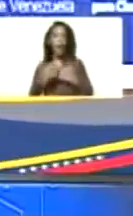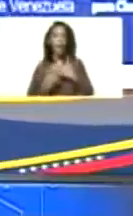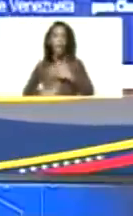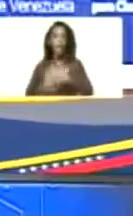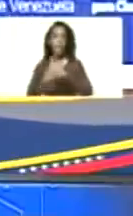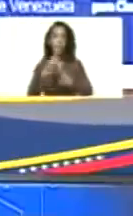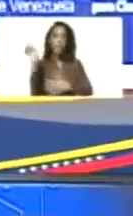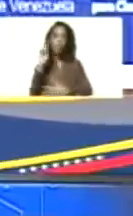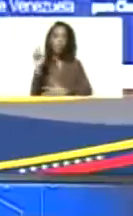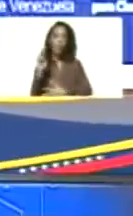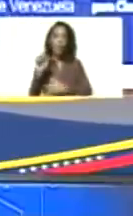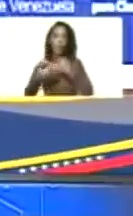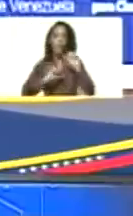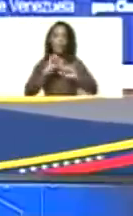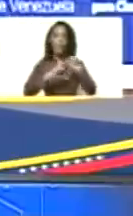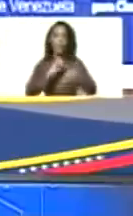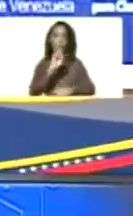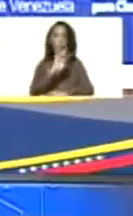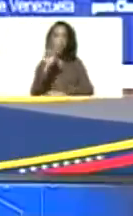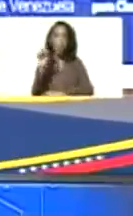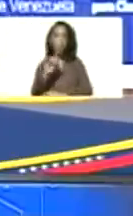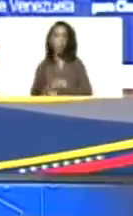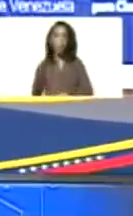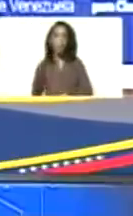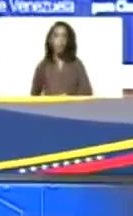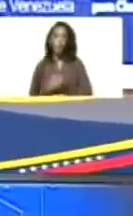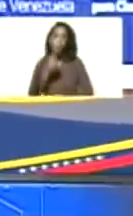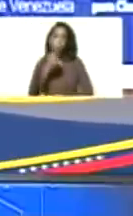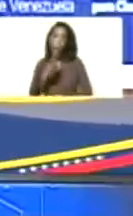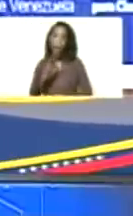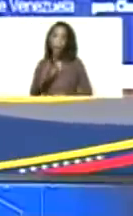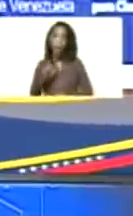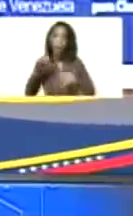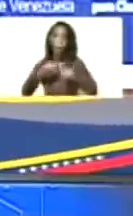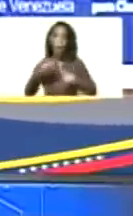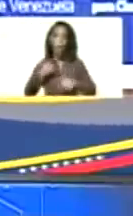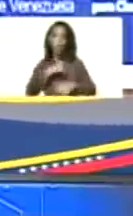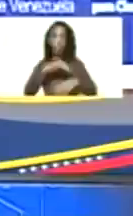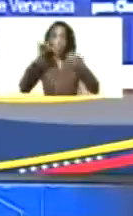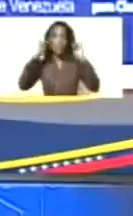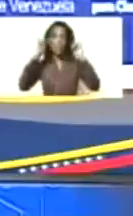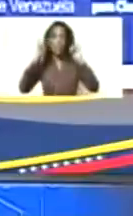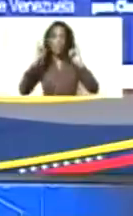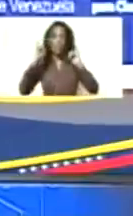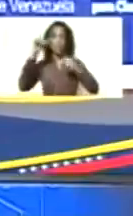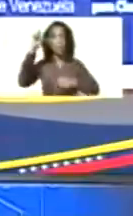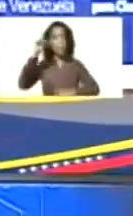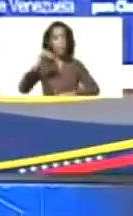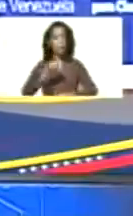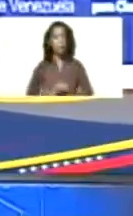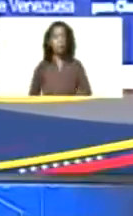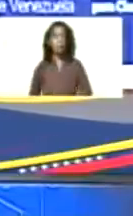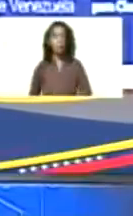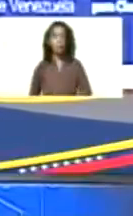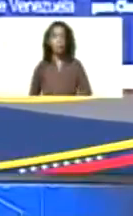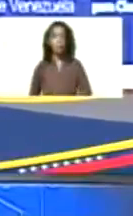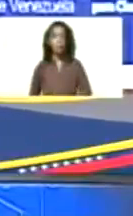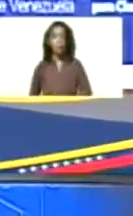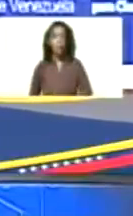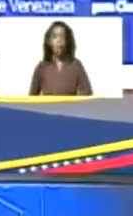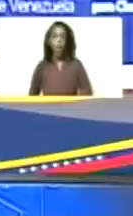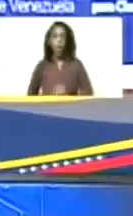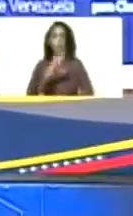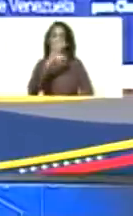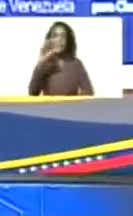una Venezuela del siglo XXI. Bueno, hoy estamos conmemorando también los